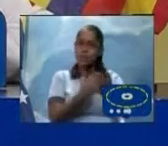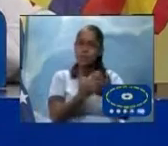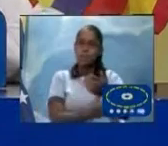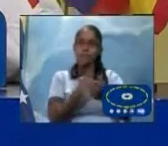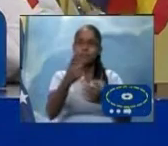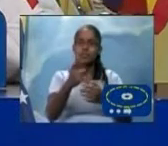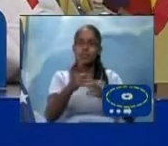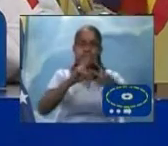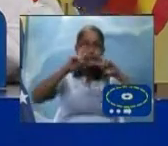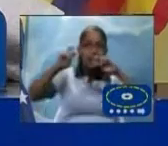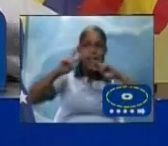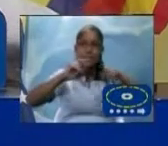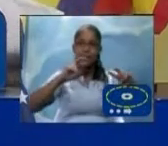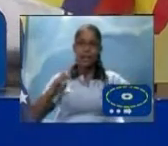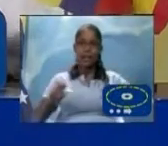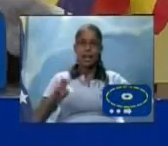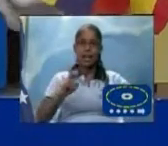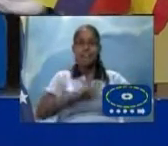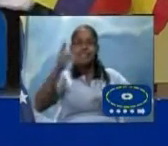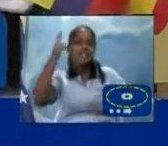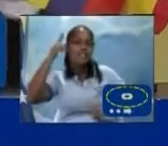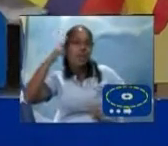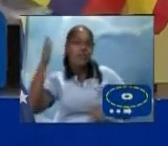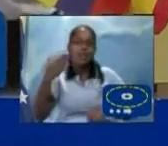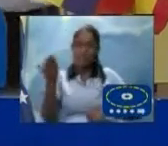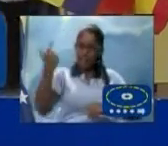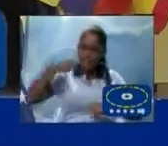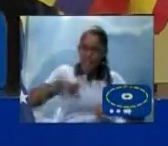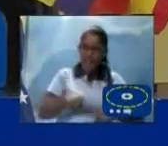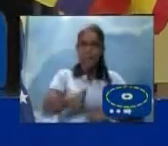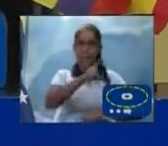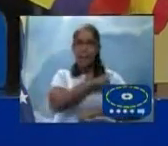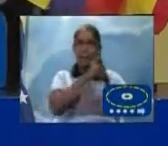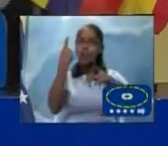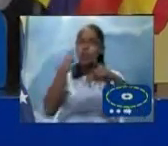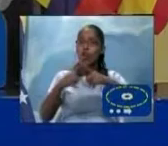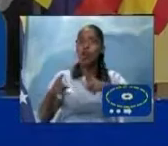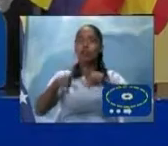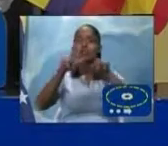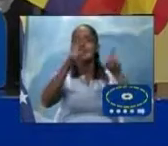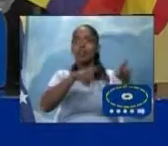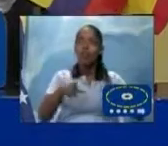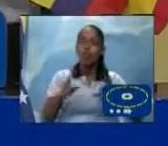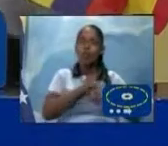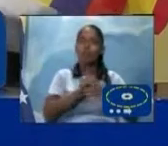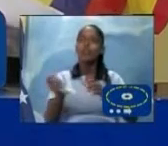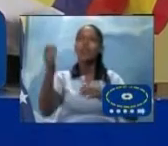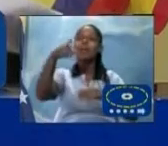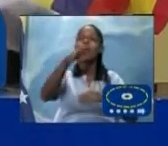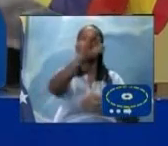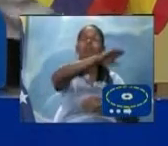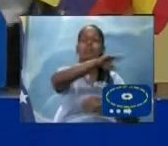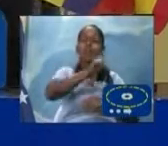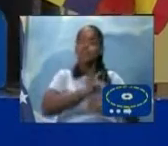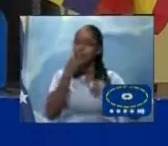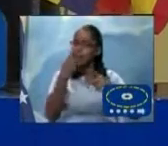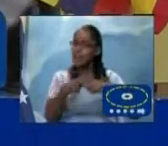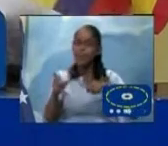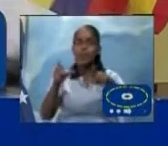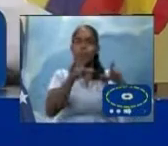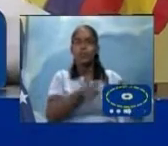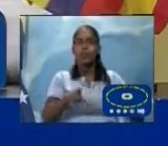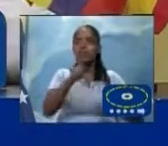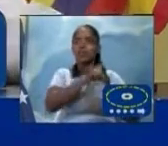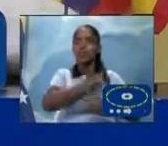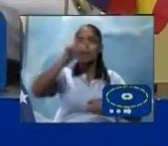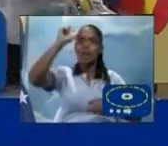hermanos, indagar y saber qué hay del otro lado de la montaña, qué hay del otro